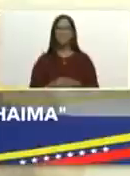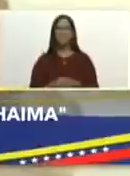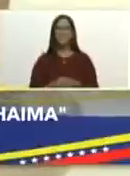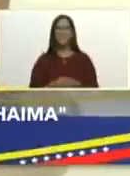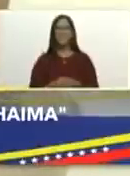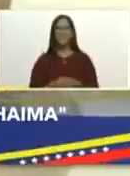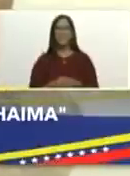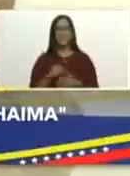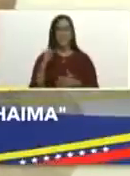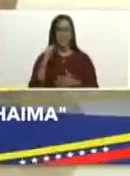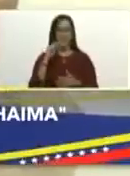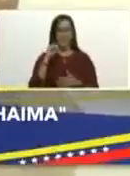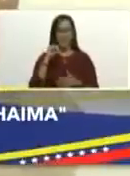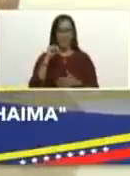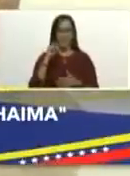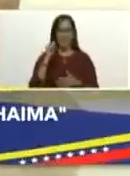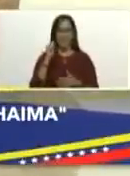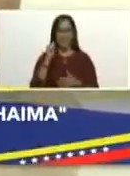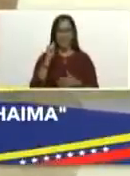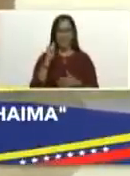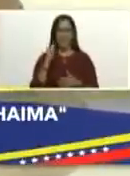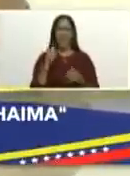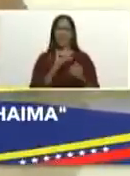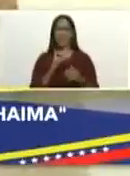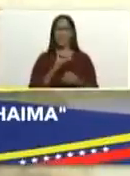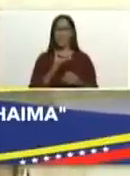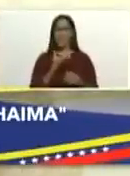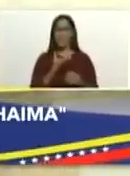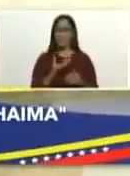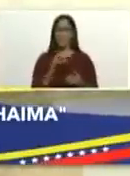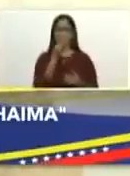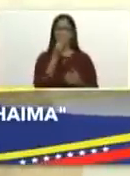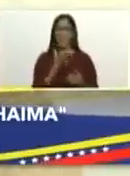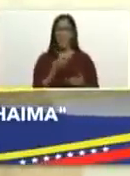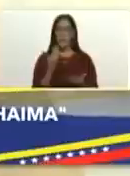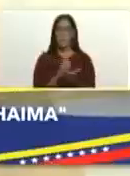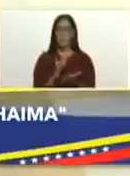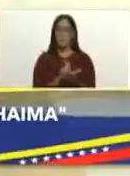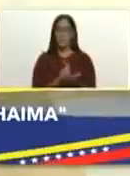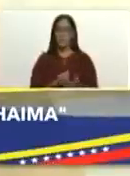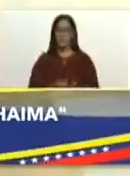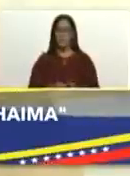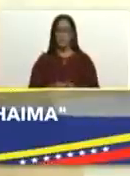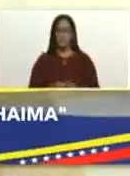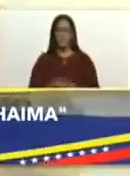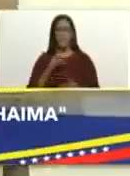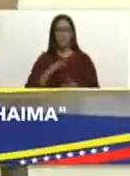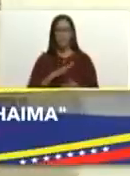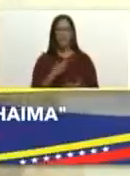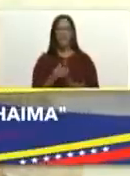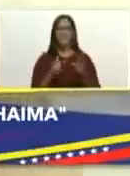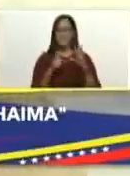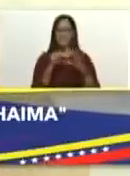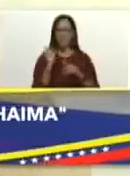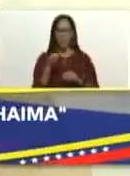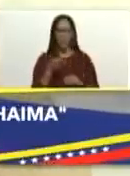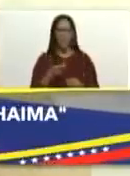Ana Fuente, la alcaldesa, flamante alcaldesa de Maturín. Estaba todavía en